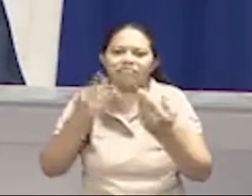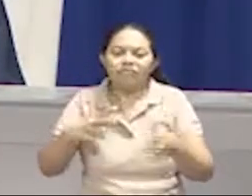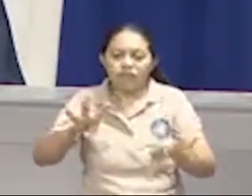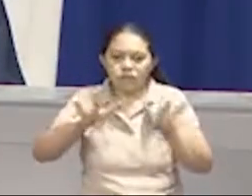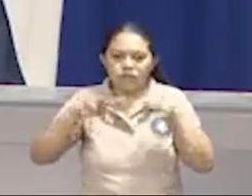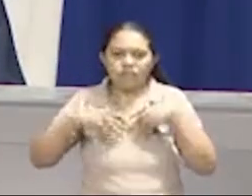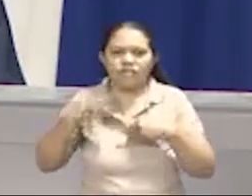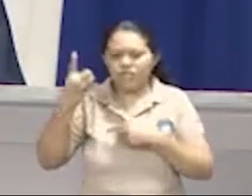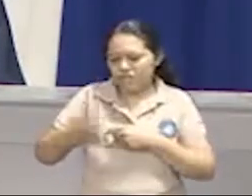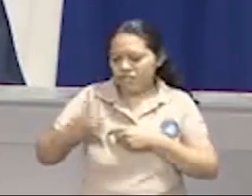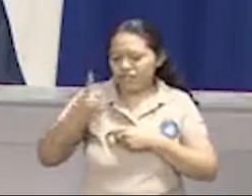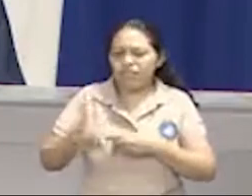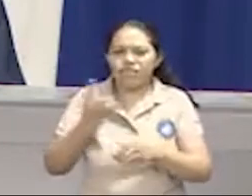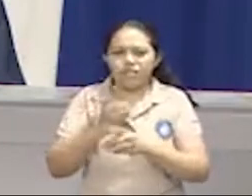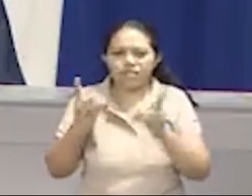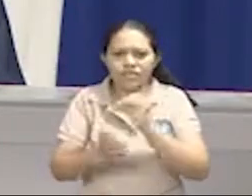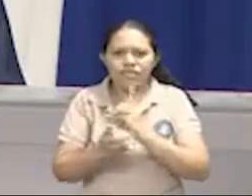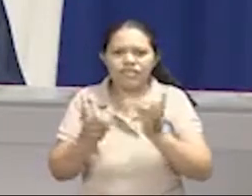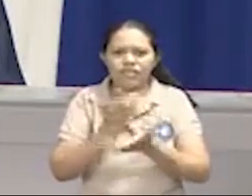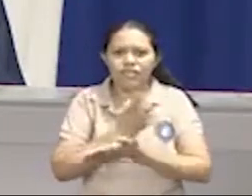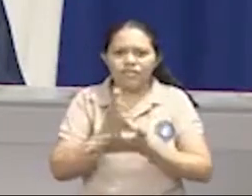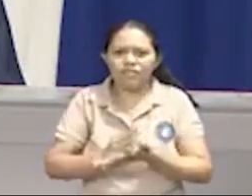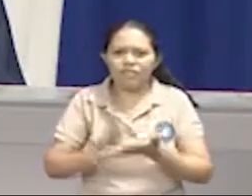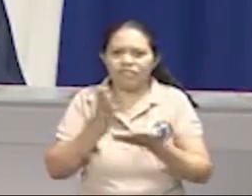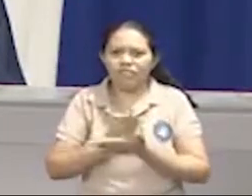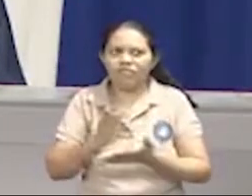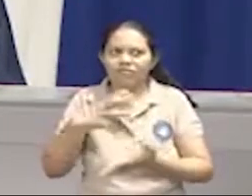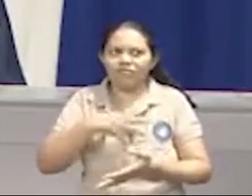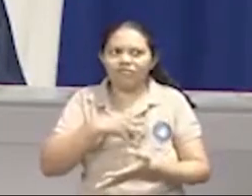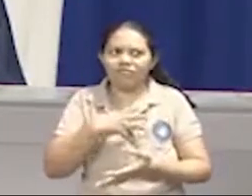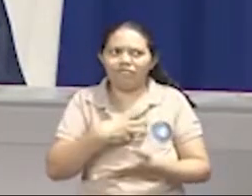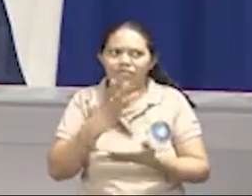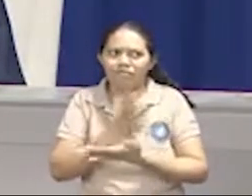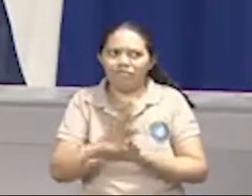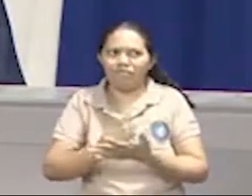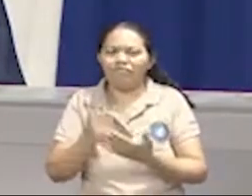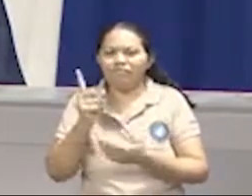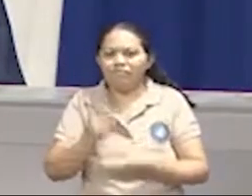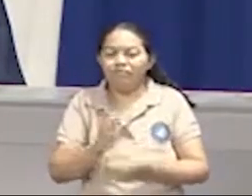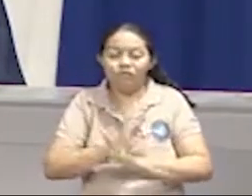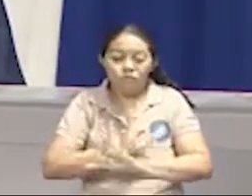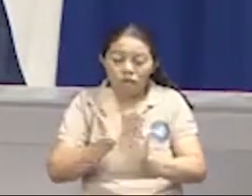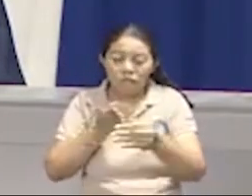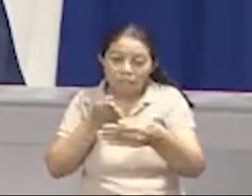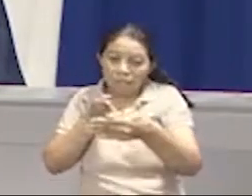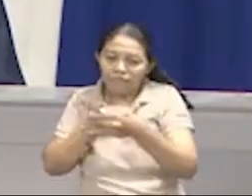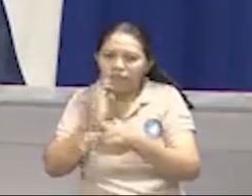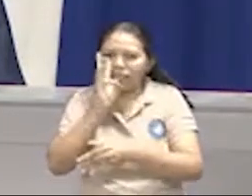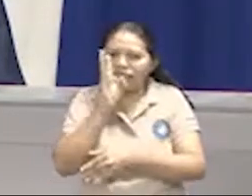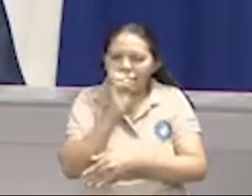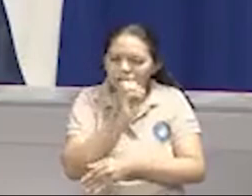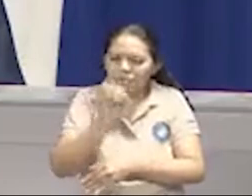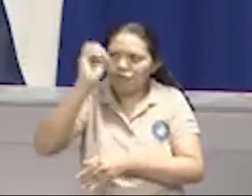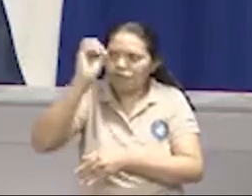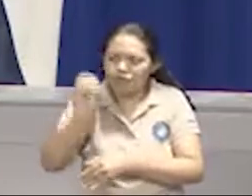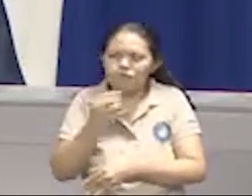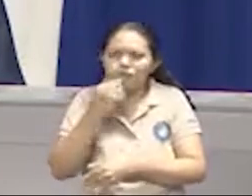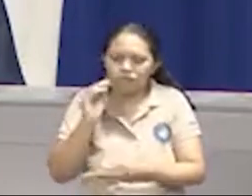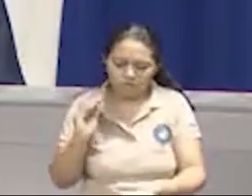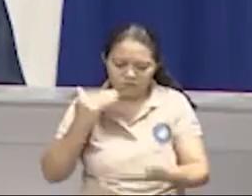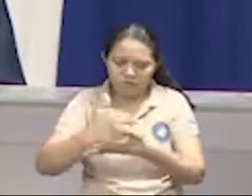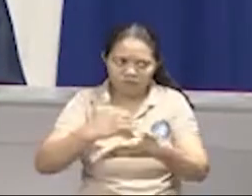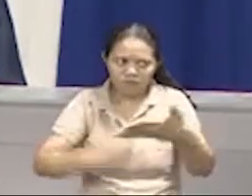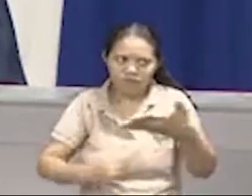bienes de los derechos aduaneros que gravan importación, pero en un monto no excede el 30% del valor del